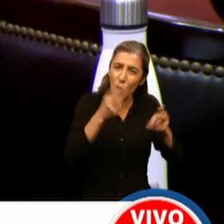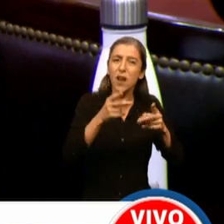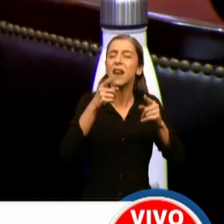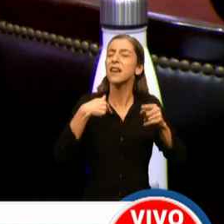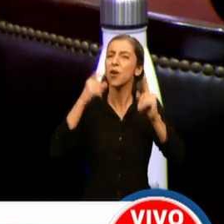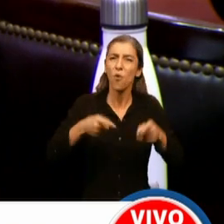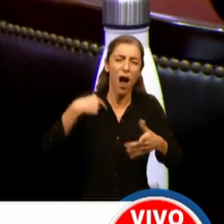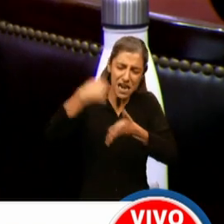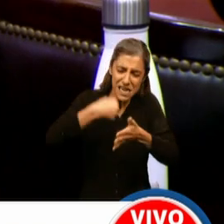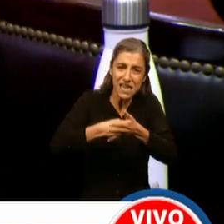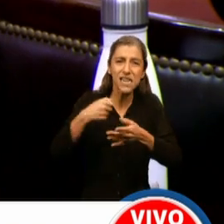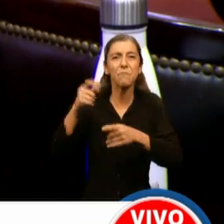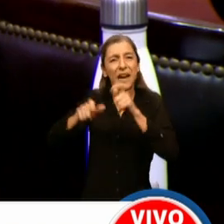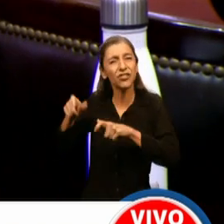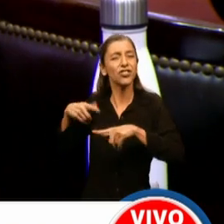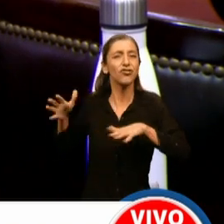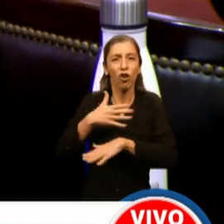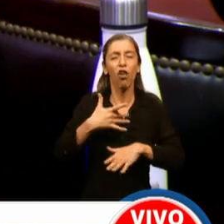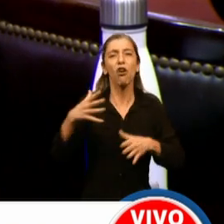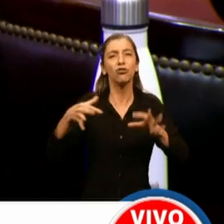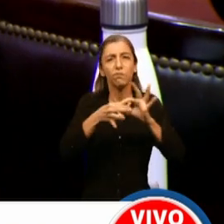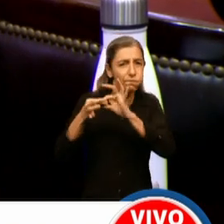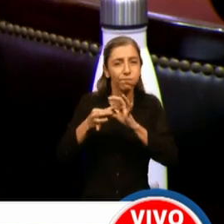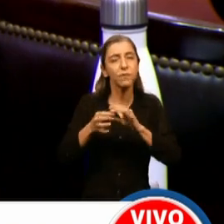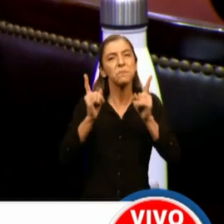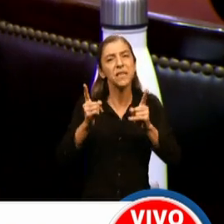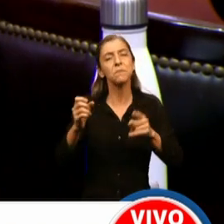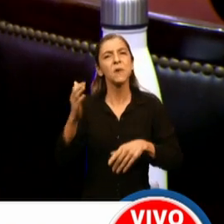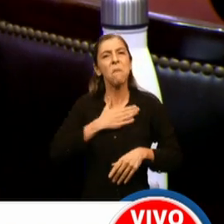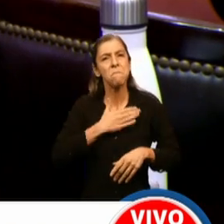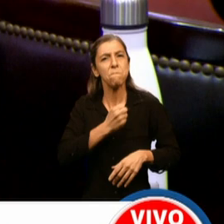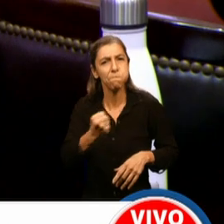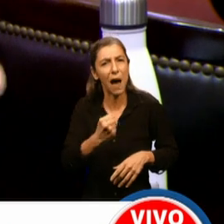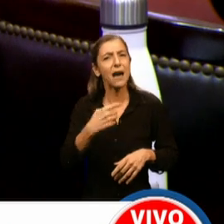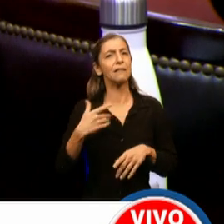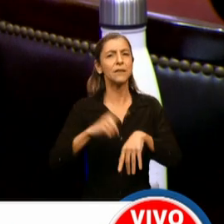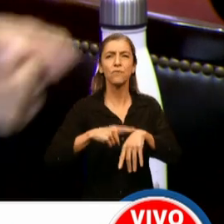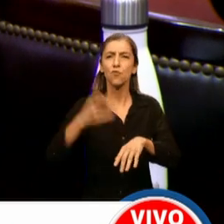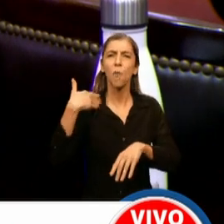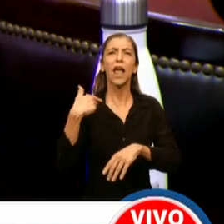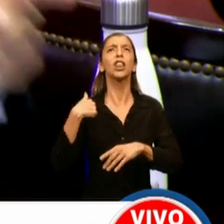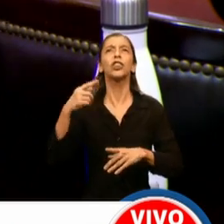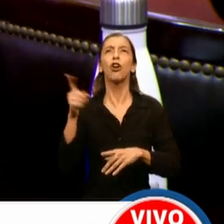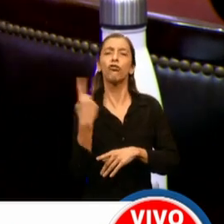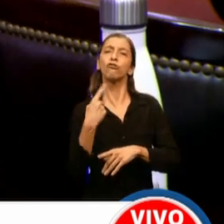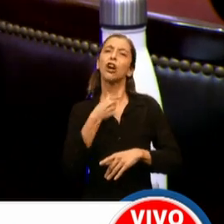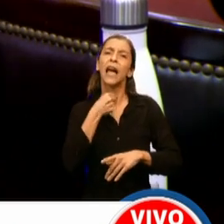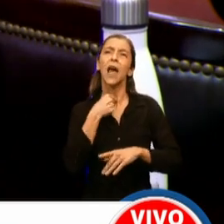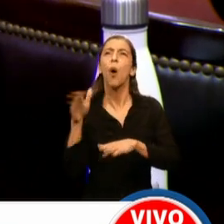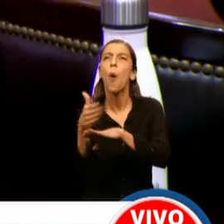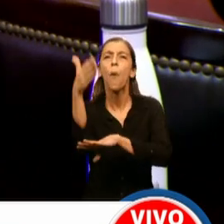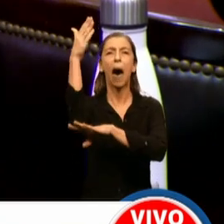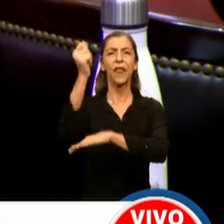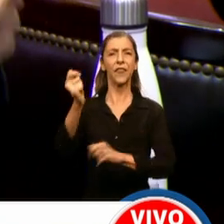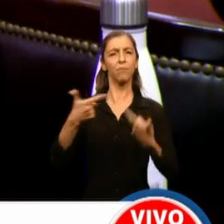que sin ninguna duda en algún momento habrá de ver flamear nuevamente nuestra bandera en esas islas que